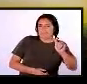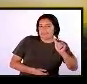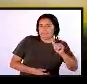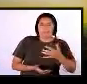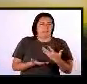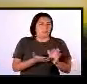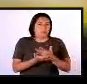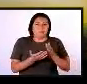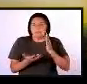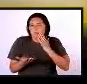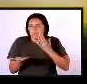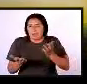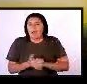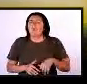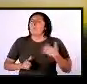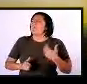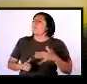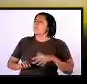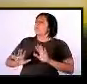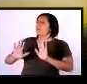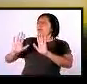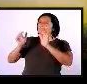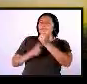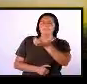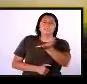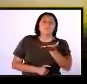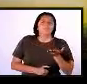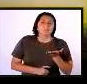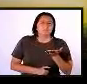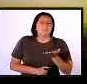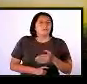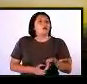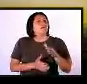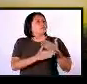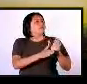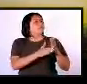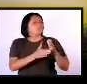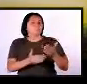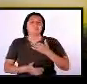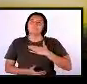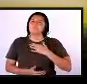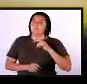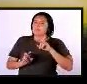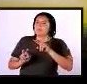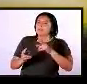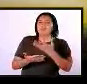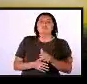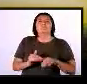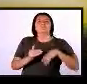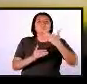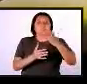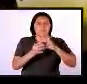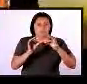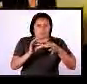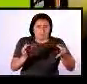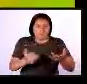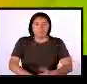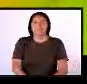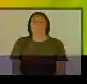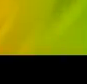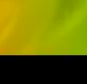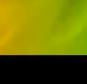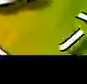huerfanita, que está maravillosa. Realmente los invito a compartir conmigo nuestra próxima nota.